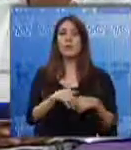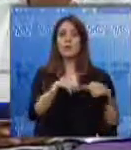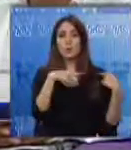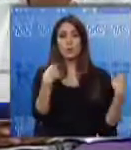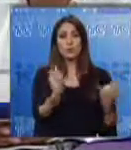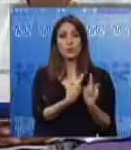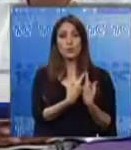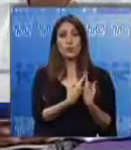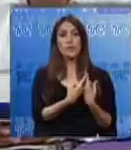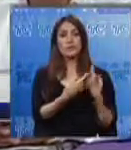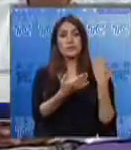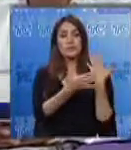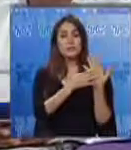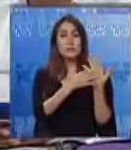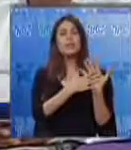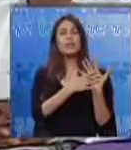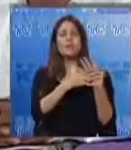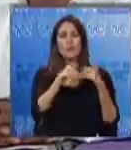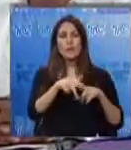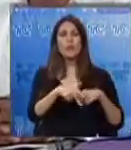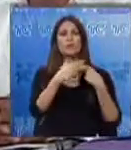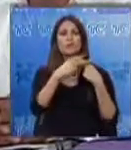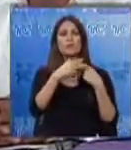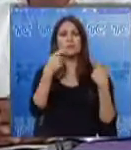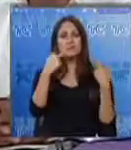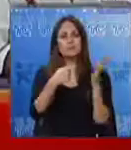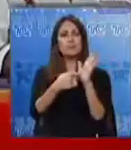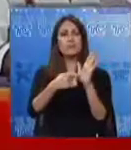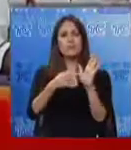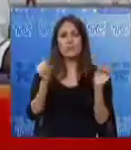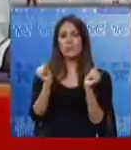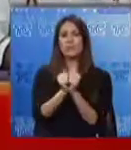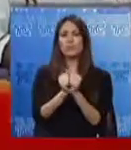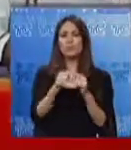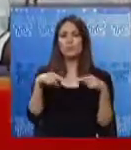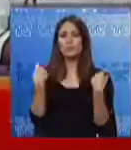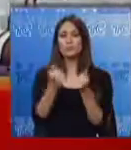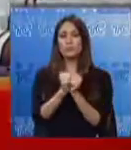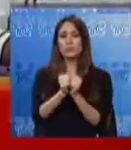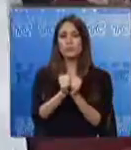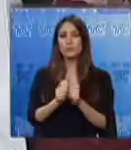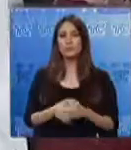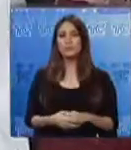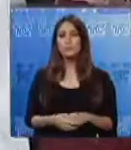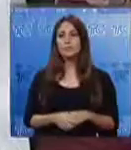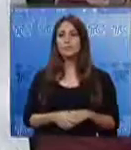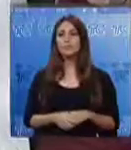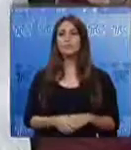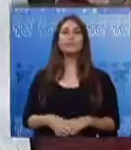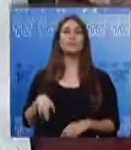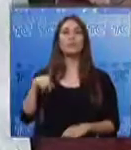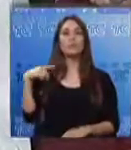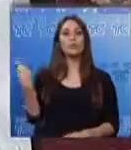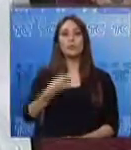Nosotros de la izquierda vamos a dar un ejemplo de unidad. Y con ello, hemos